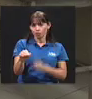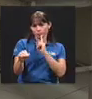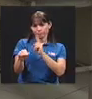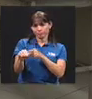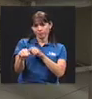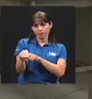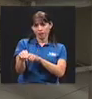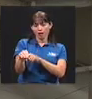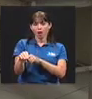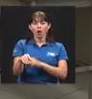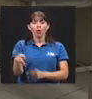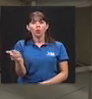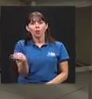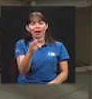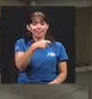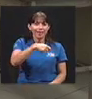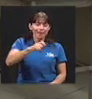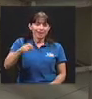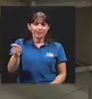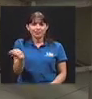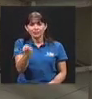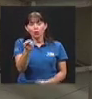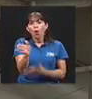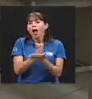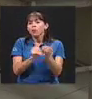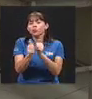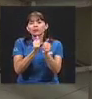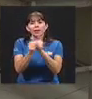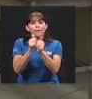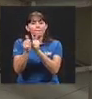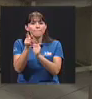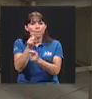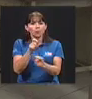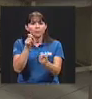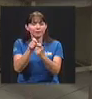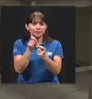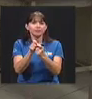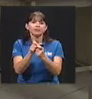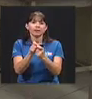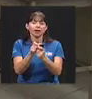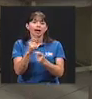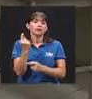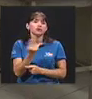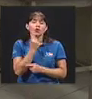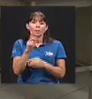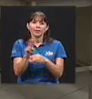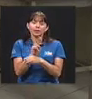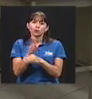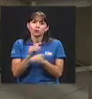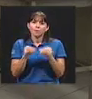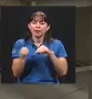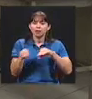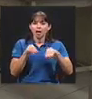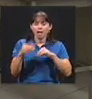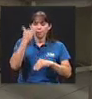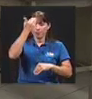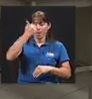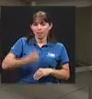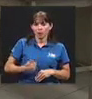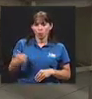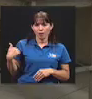lado, el jugar tenis, alguna práctica deportiva específica que sea solo de la mitad del cuerpo, el ping